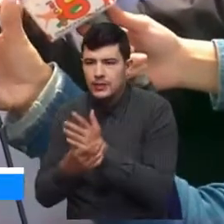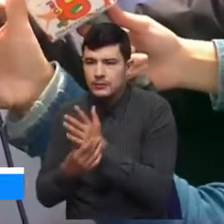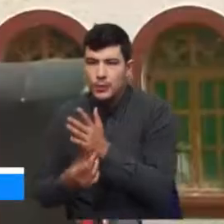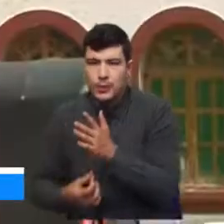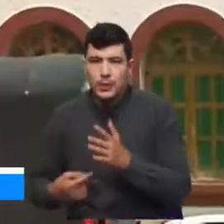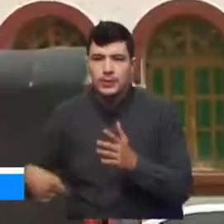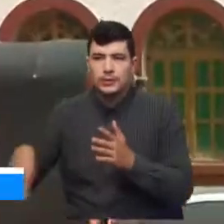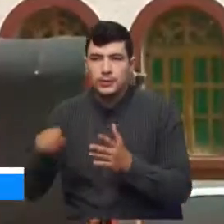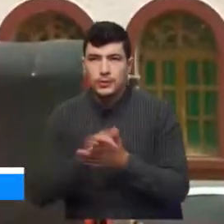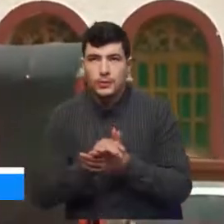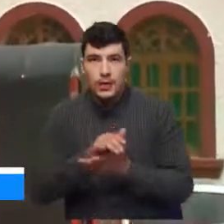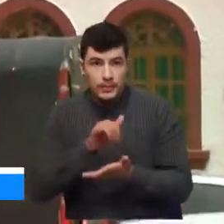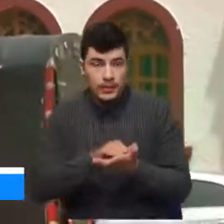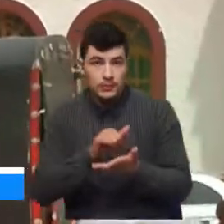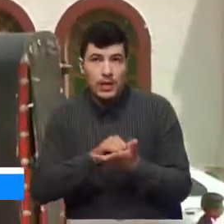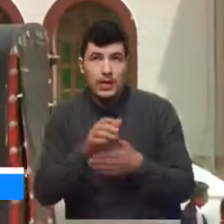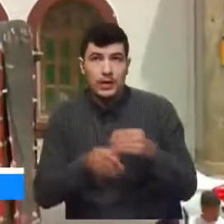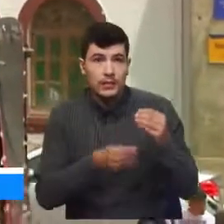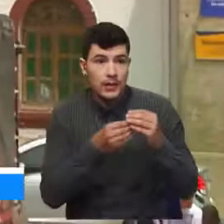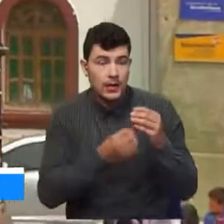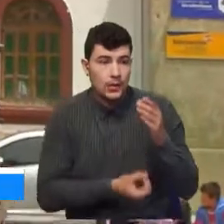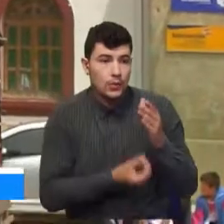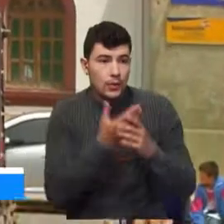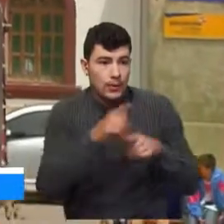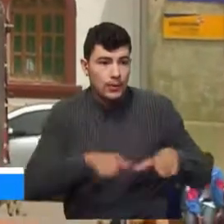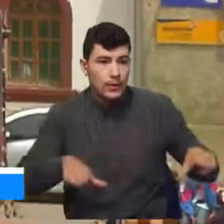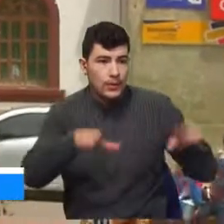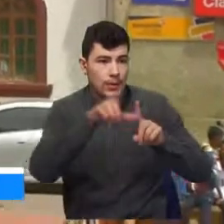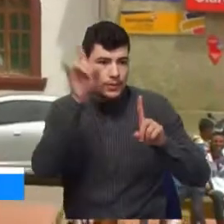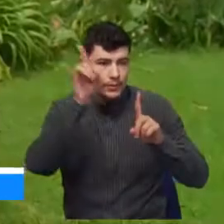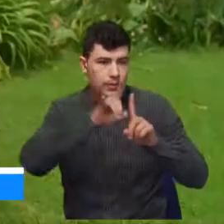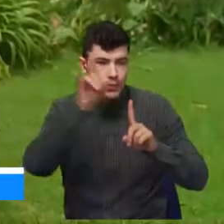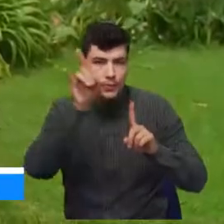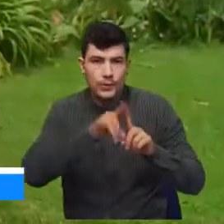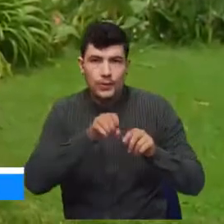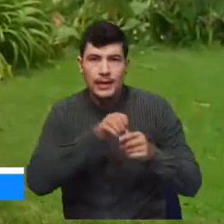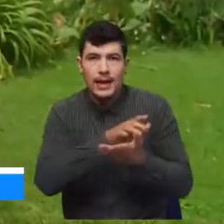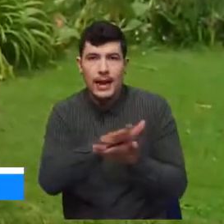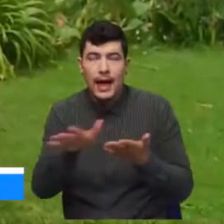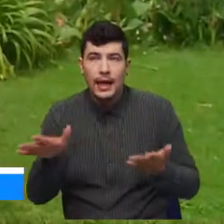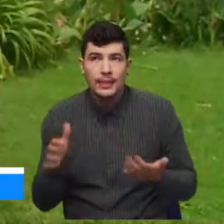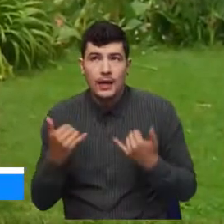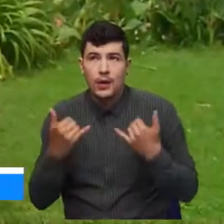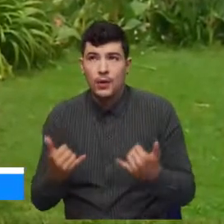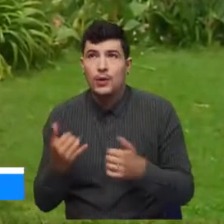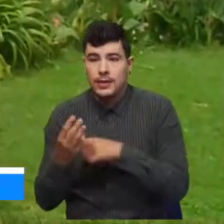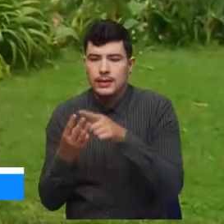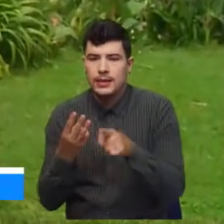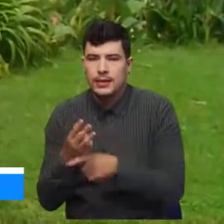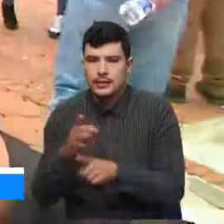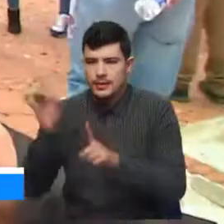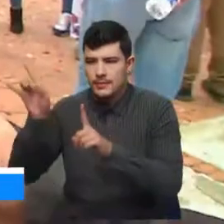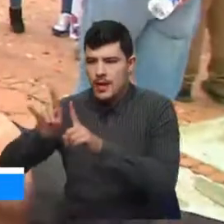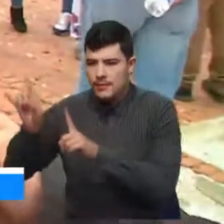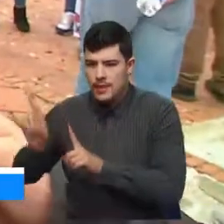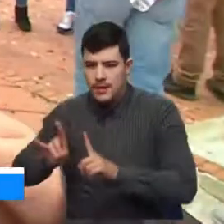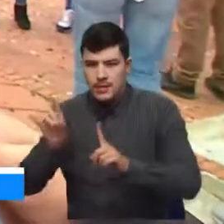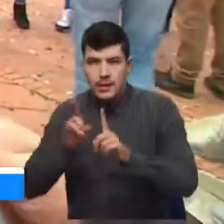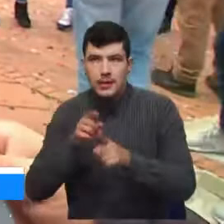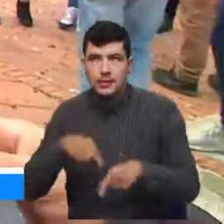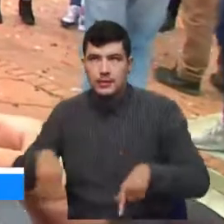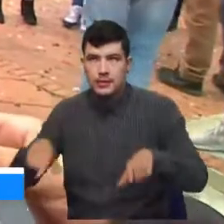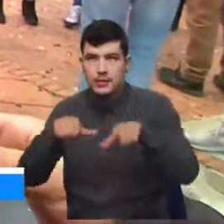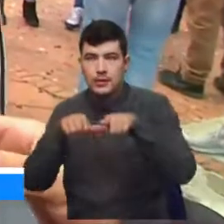y se inaugura un nuevo punto wifi en silos hoy cuenta con tres entregando oficialmente